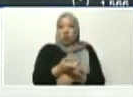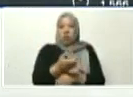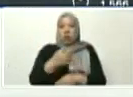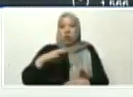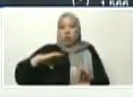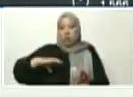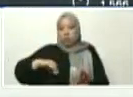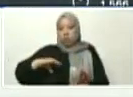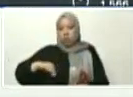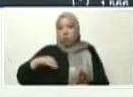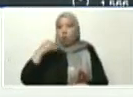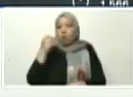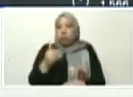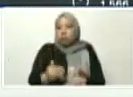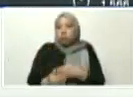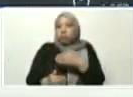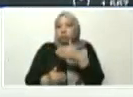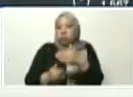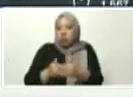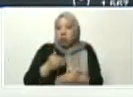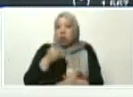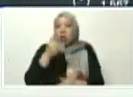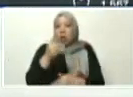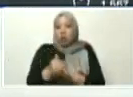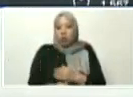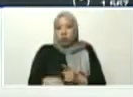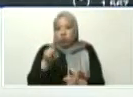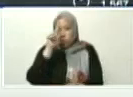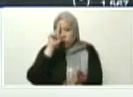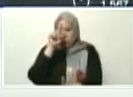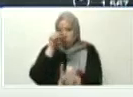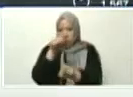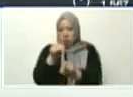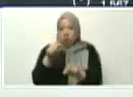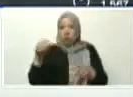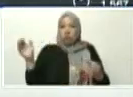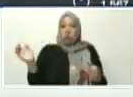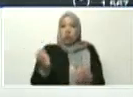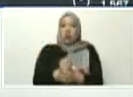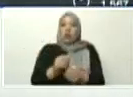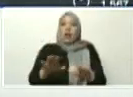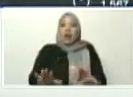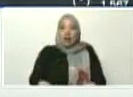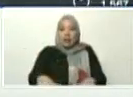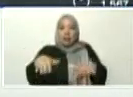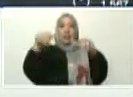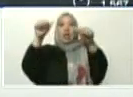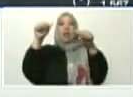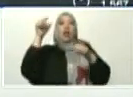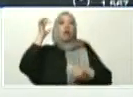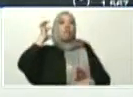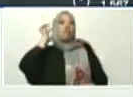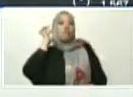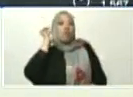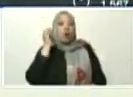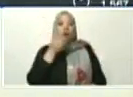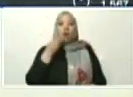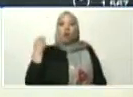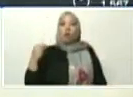pelo, bueno, se logró el rescate sana y salva de esta joven